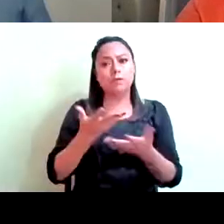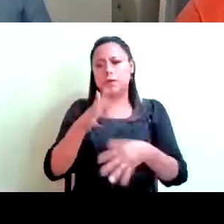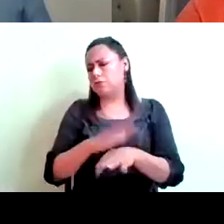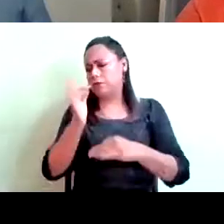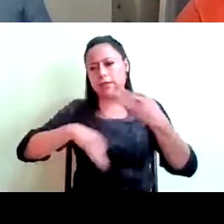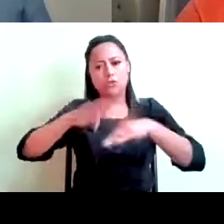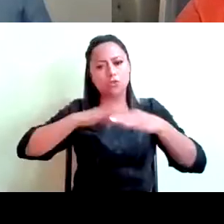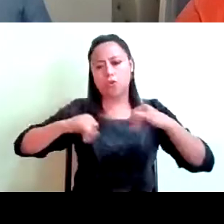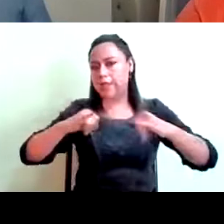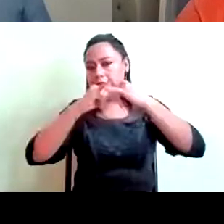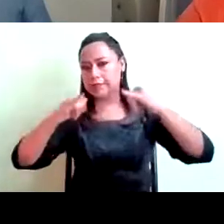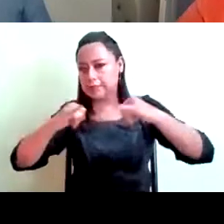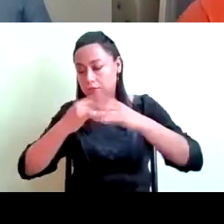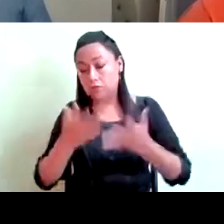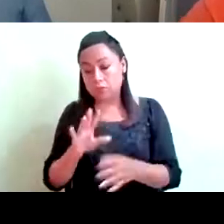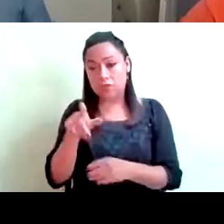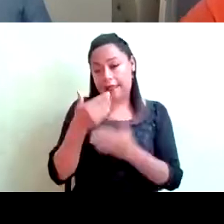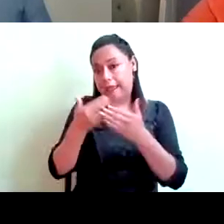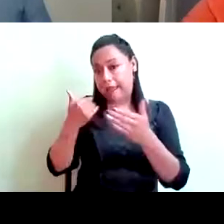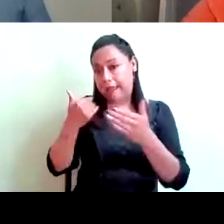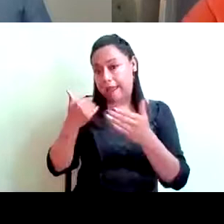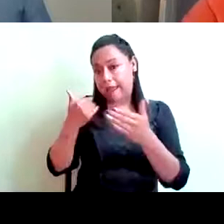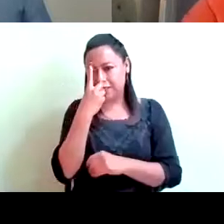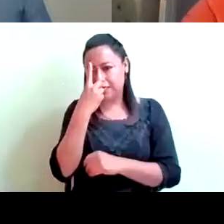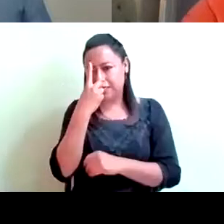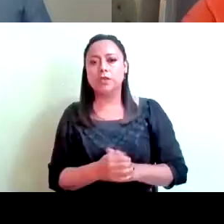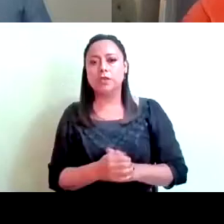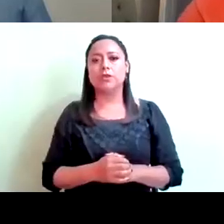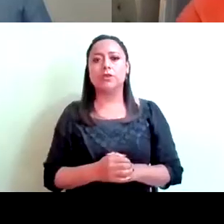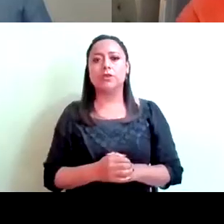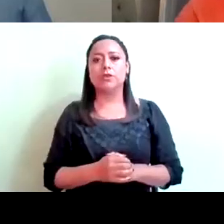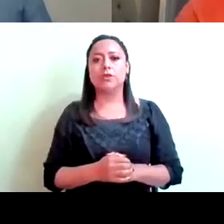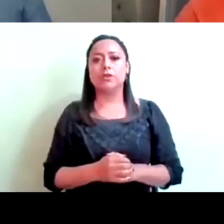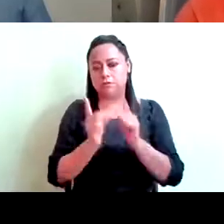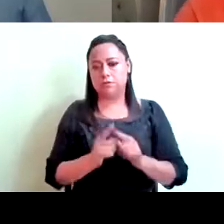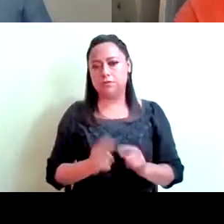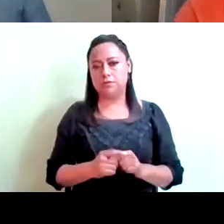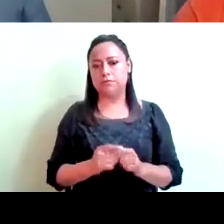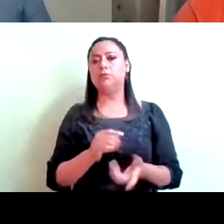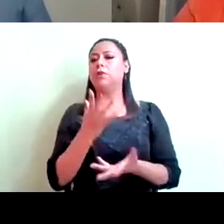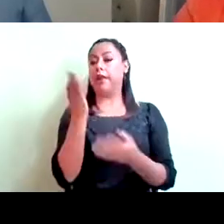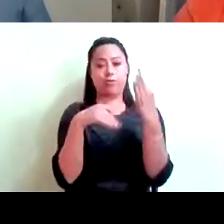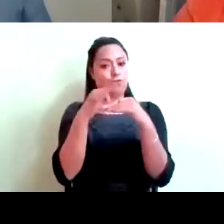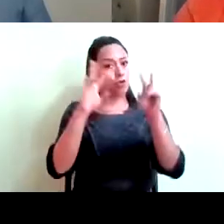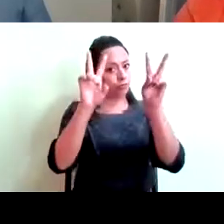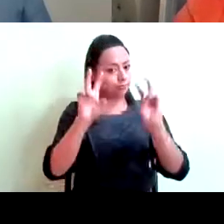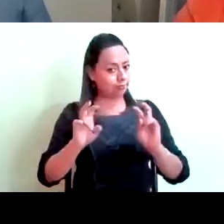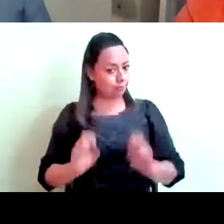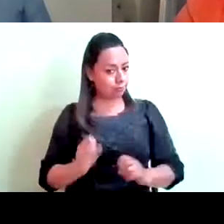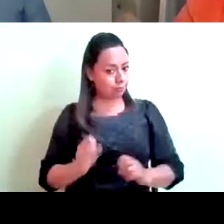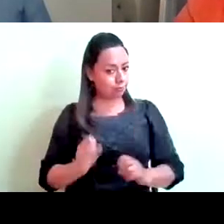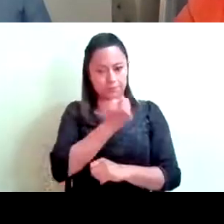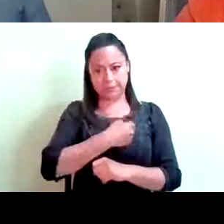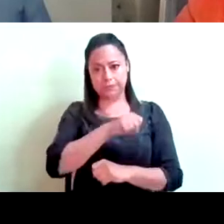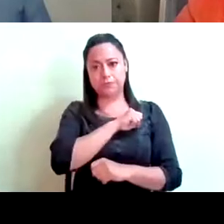lo refería usted en su reseña del dictamen, en cualquier materia de salud. Entonces, si lo restringimos a estética, bueno,